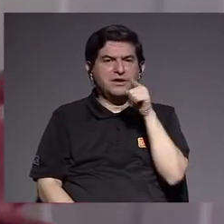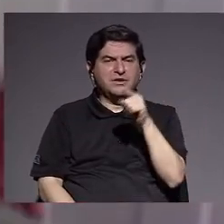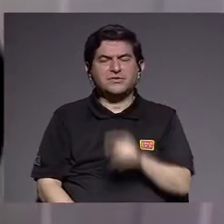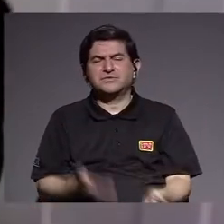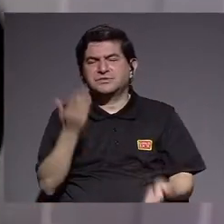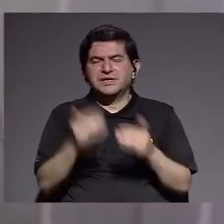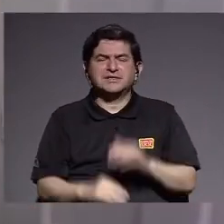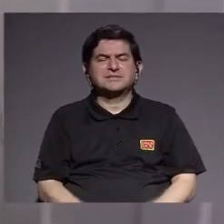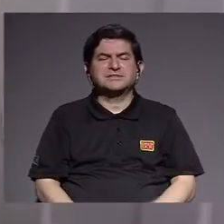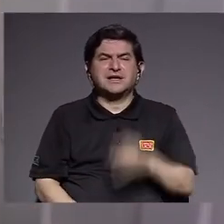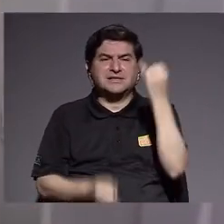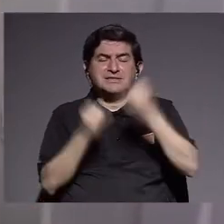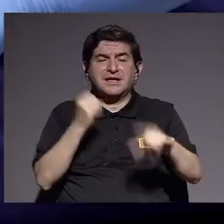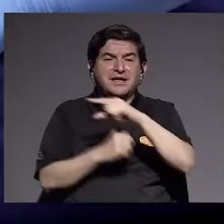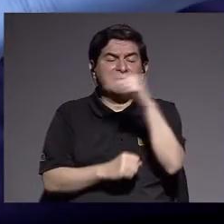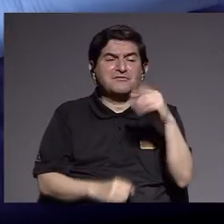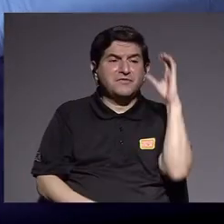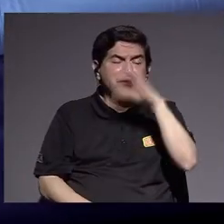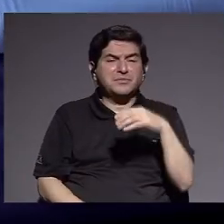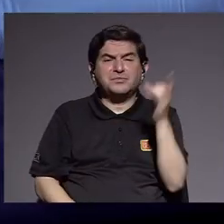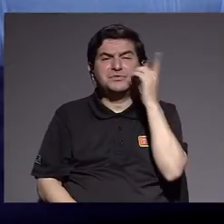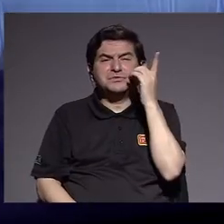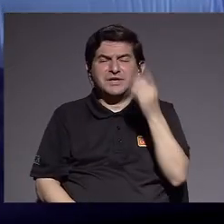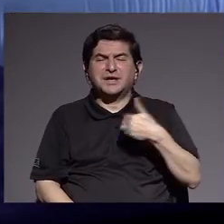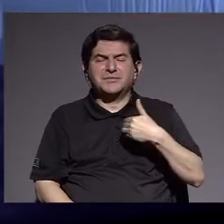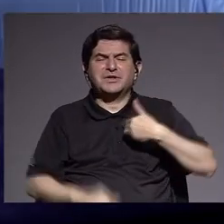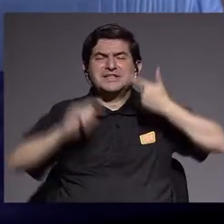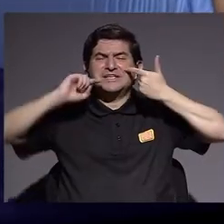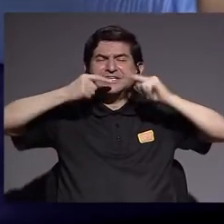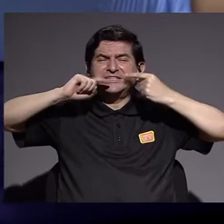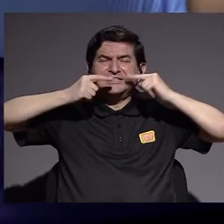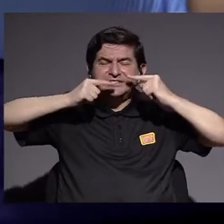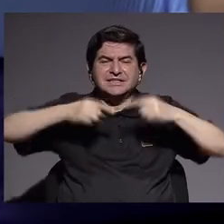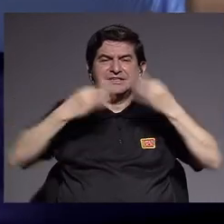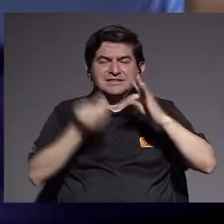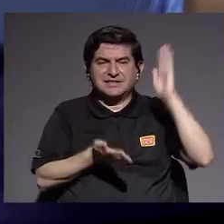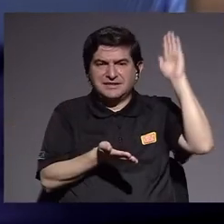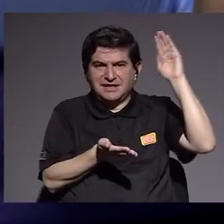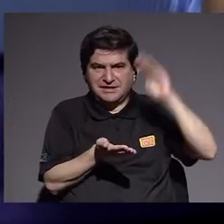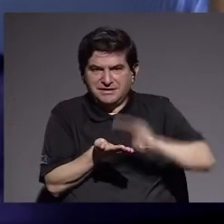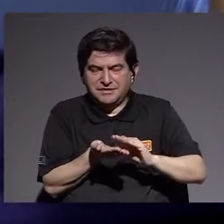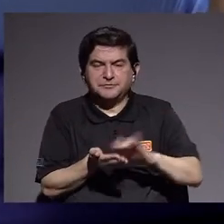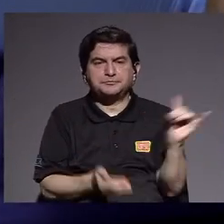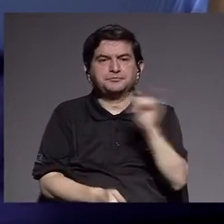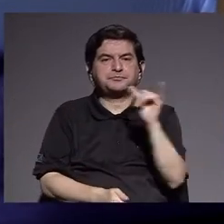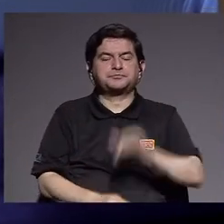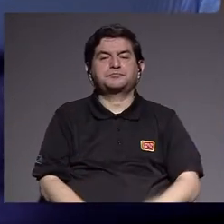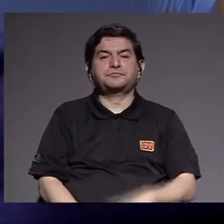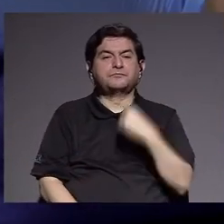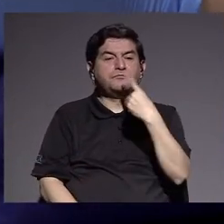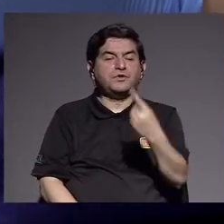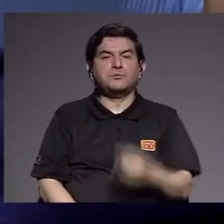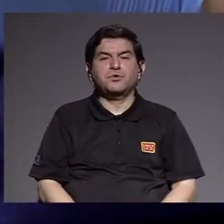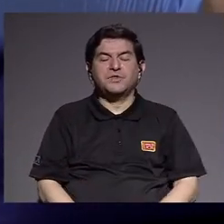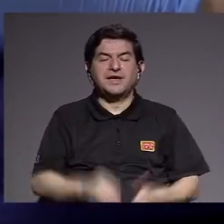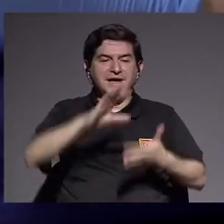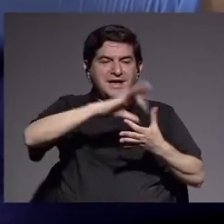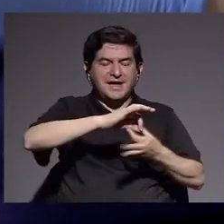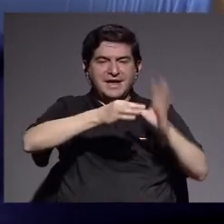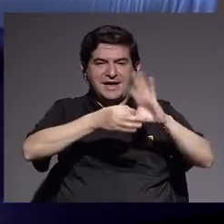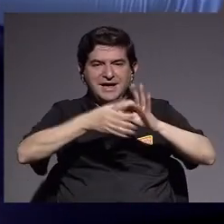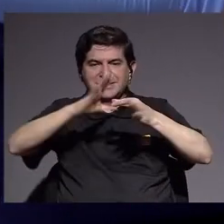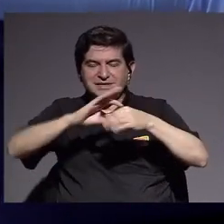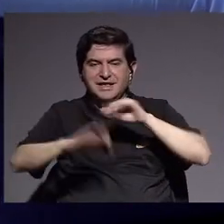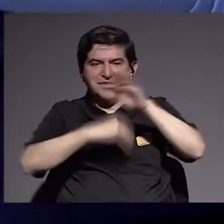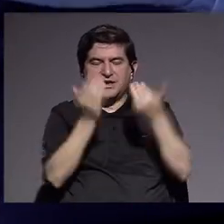dental es tratar de disminuir todo eso y también como te dije es una cadena todo entra por la boca entonces te alimentas con la boca y vas a tener